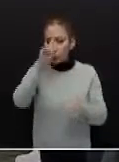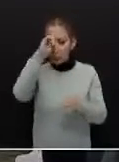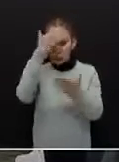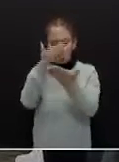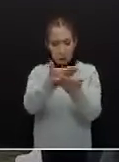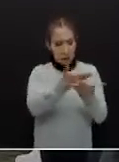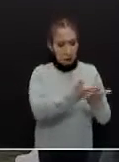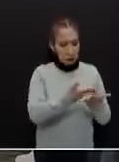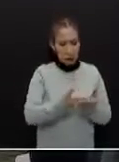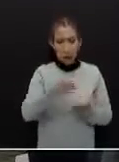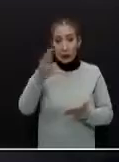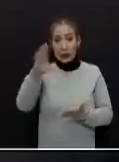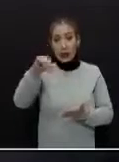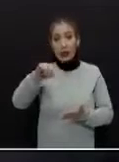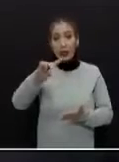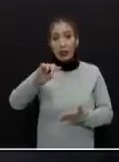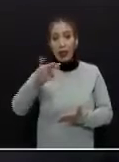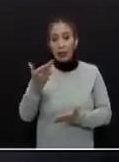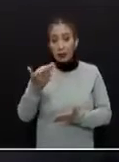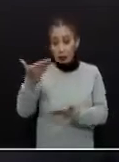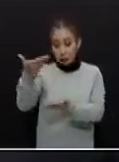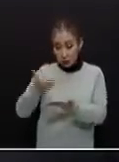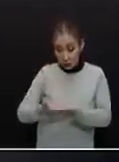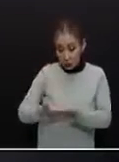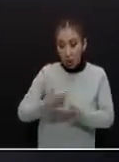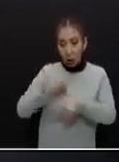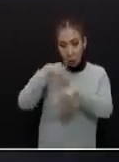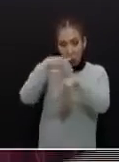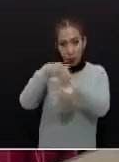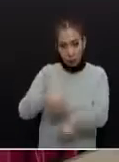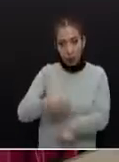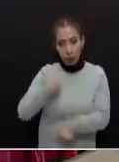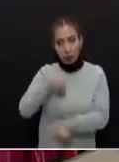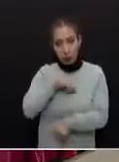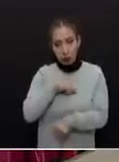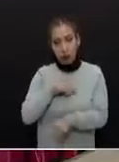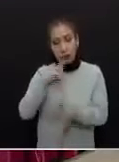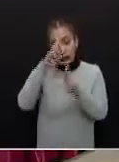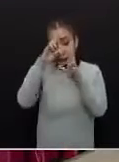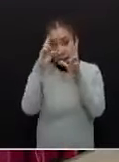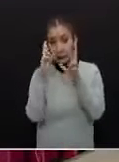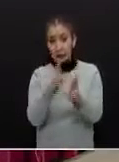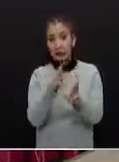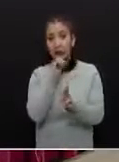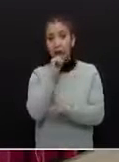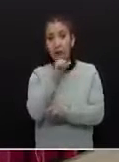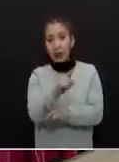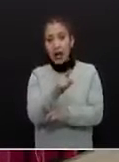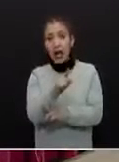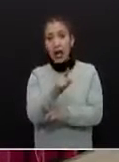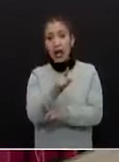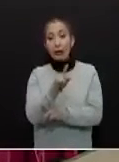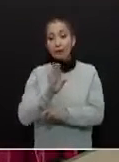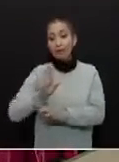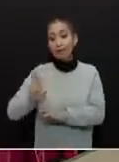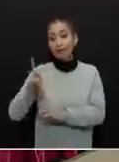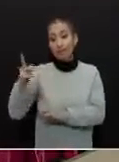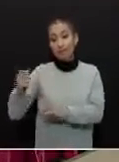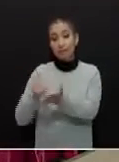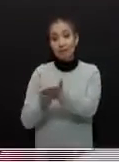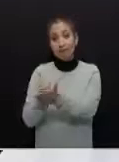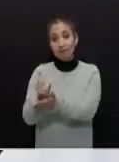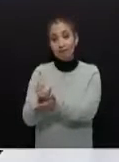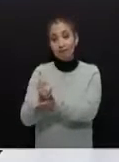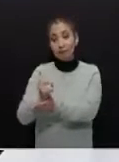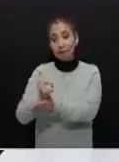recomendaciones de la Comisión Nacional de Derechos Humanos y vamos a respetar la autonomía